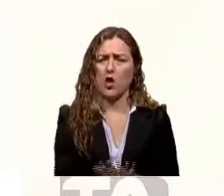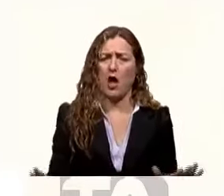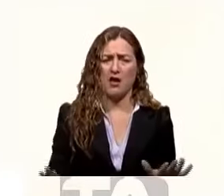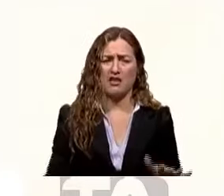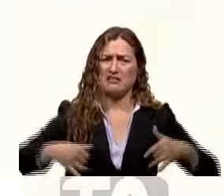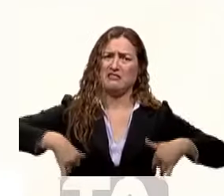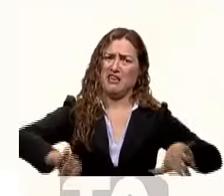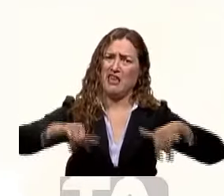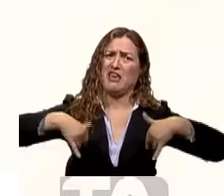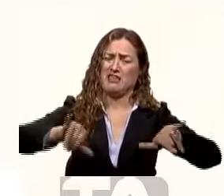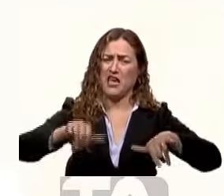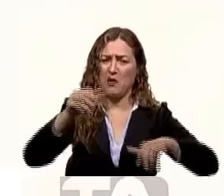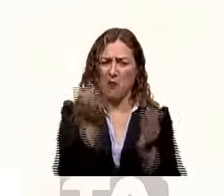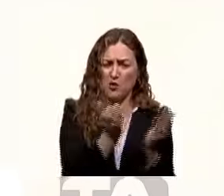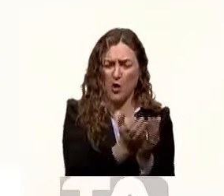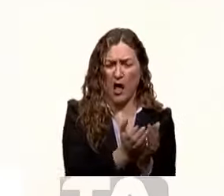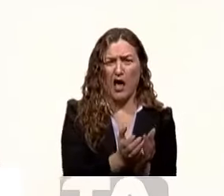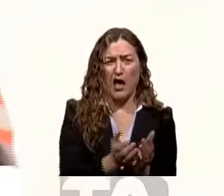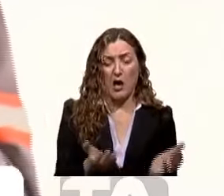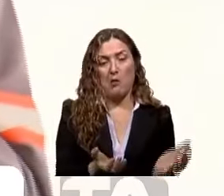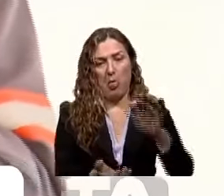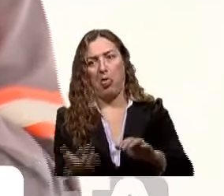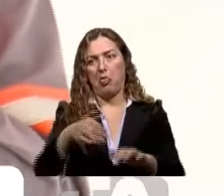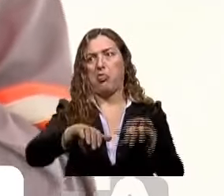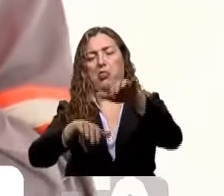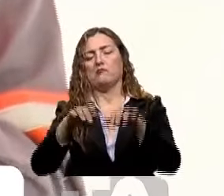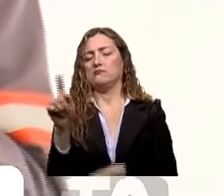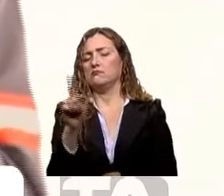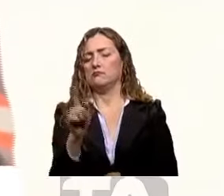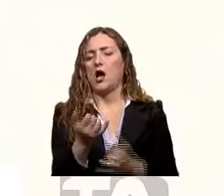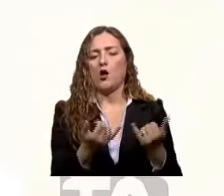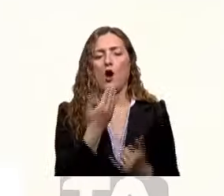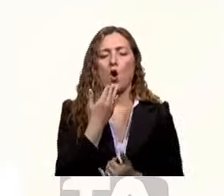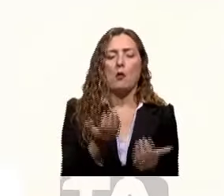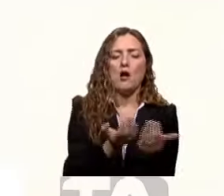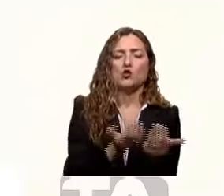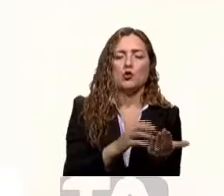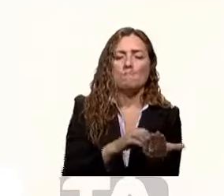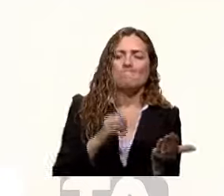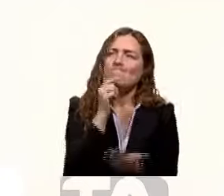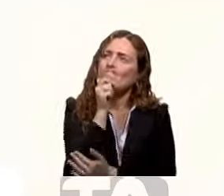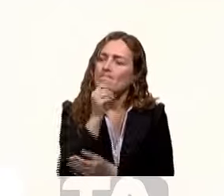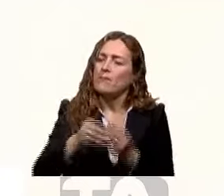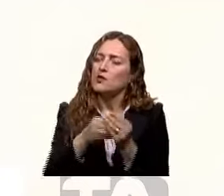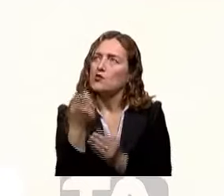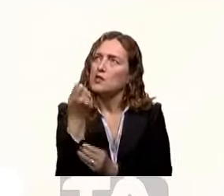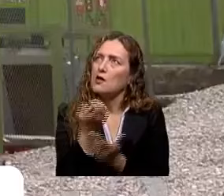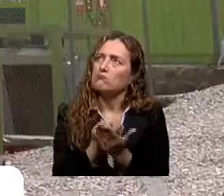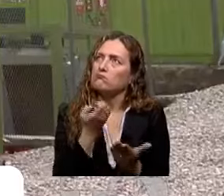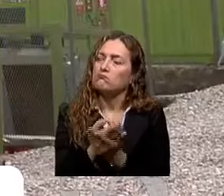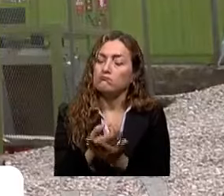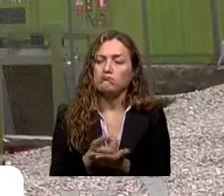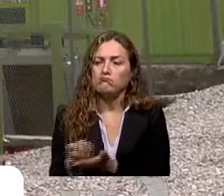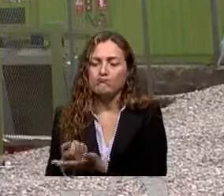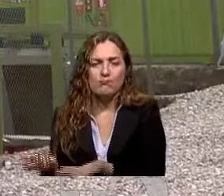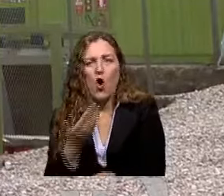pensando en enterrar basura tenemos que pensar en generar recursos de la basura tenemos que pensar en no dejarle un pasivo ambiental